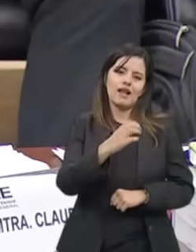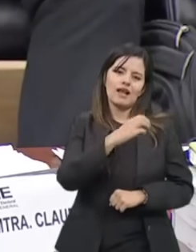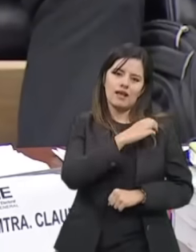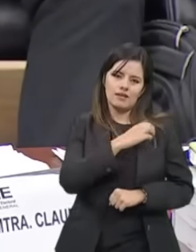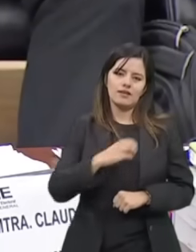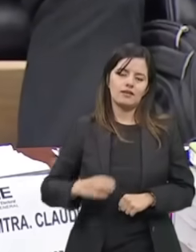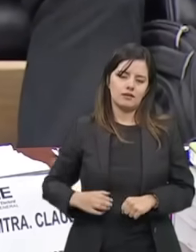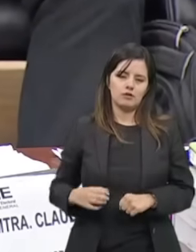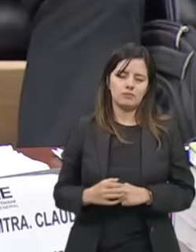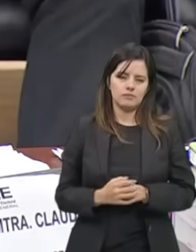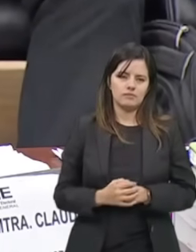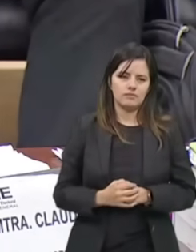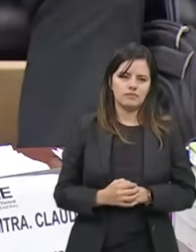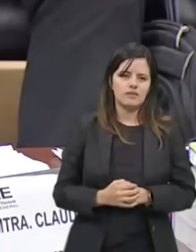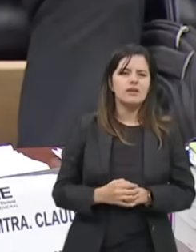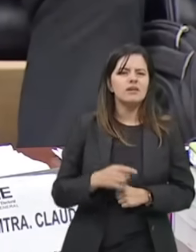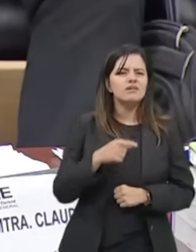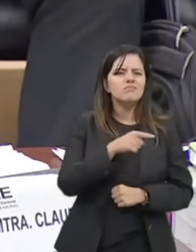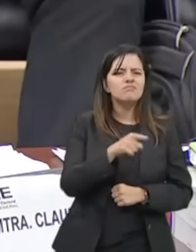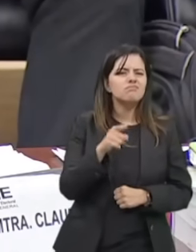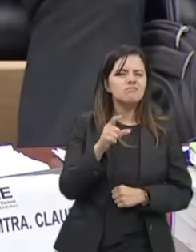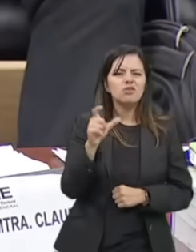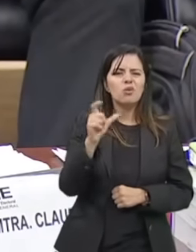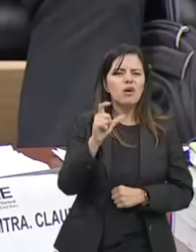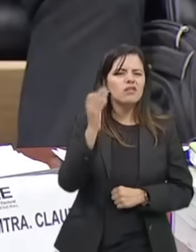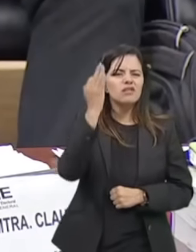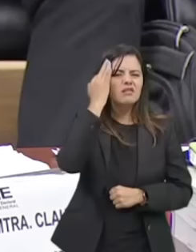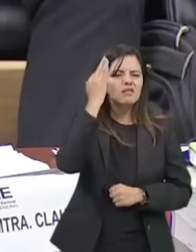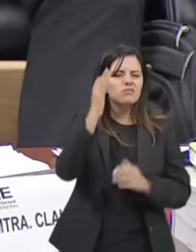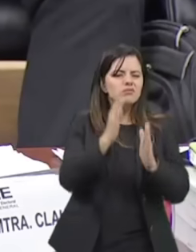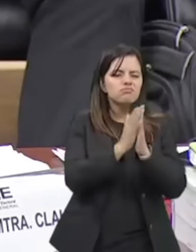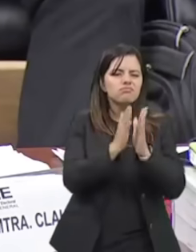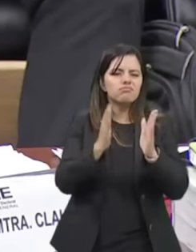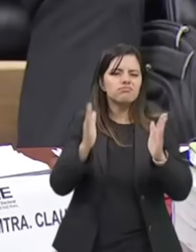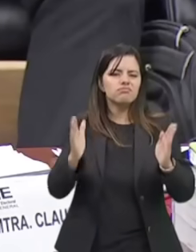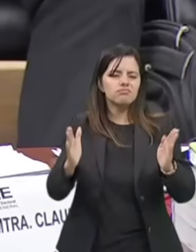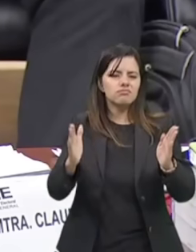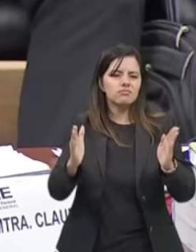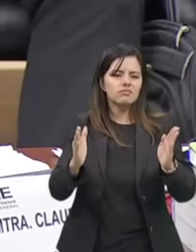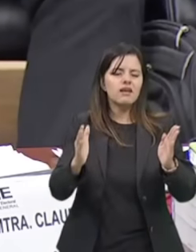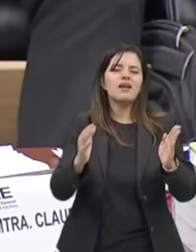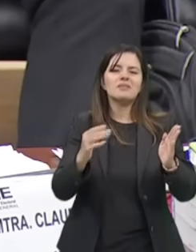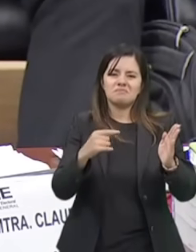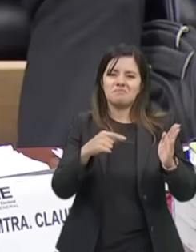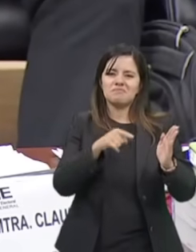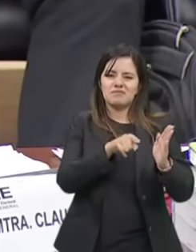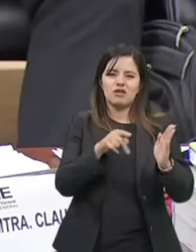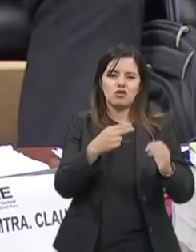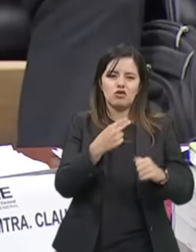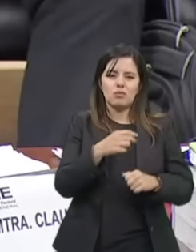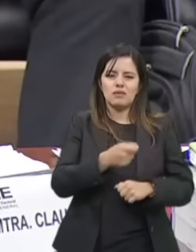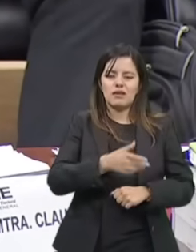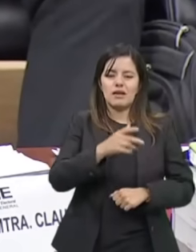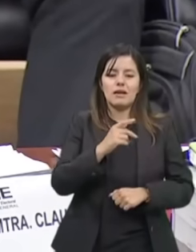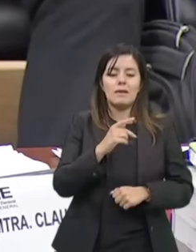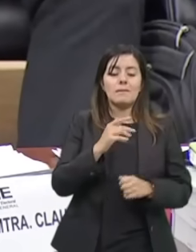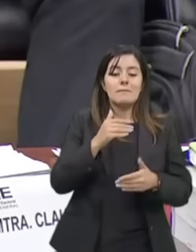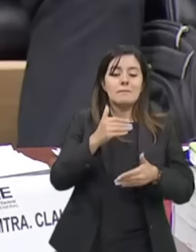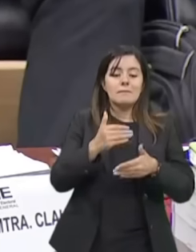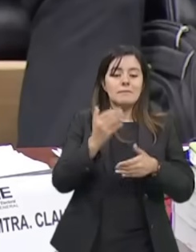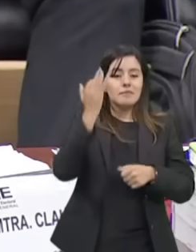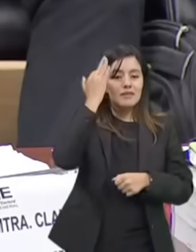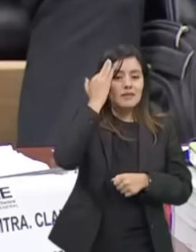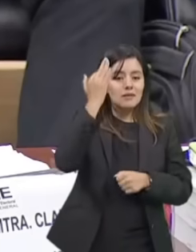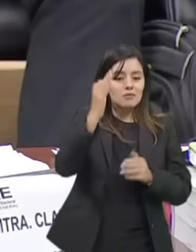elección popular. A ese espacio temporal de actuación política se le denomina periodo de